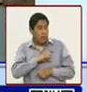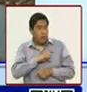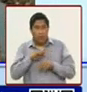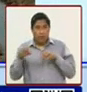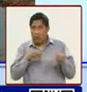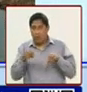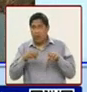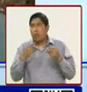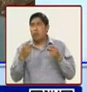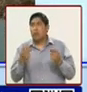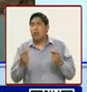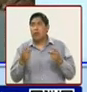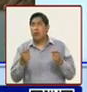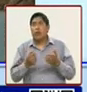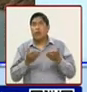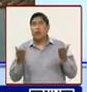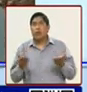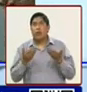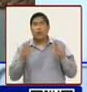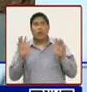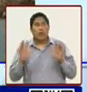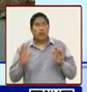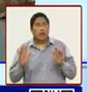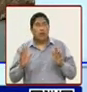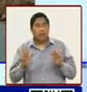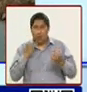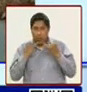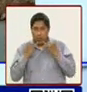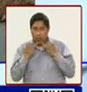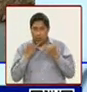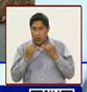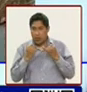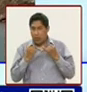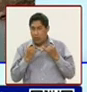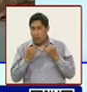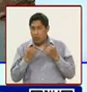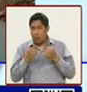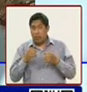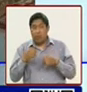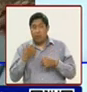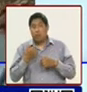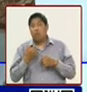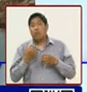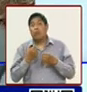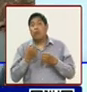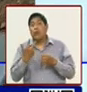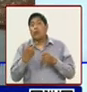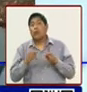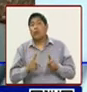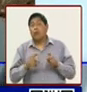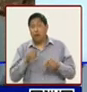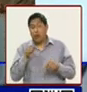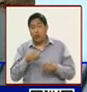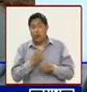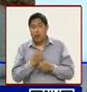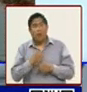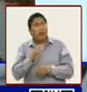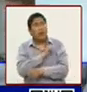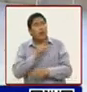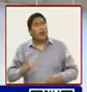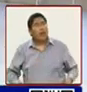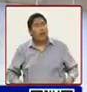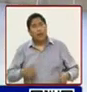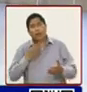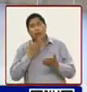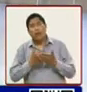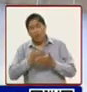movilizado inmediatamente, donde ya han dado el último informe que no había, simplemente eran las tres personas que estaban en el trabajo. Alcalde, una consulta, muy